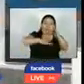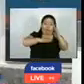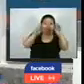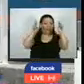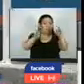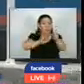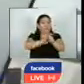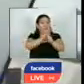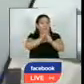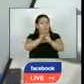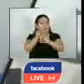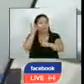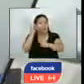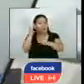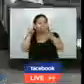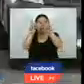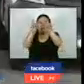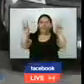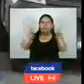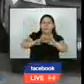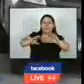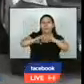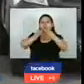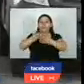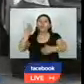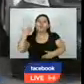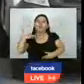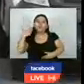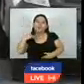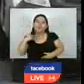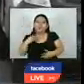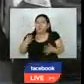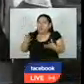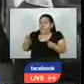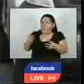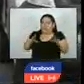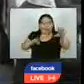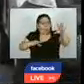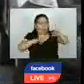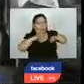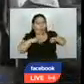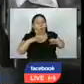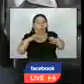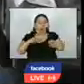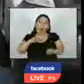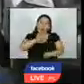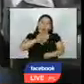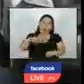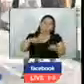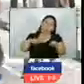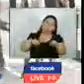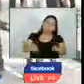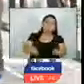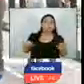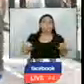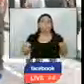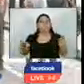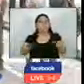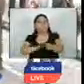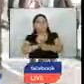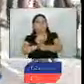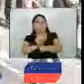virus, la adaptación a las clases virtuales, el miedo a contagiarse y el fallecimiento de familiares por esta